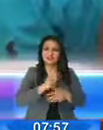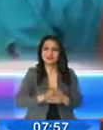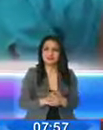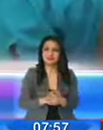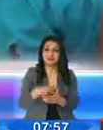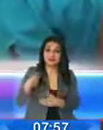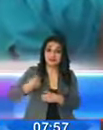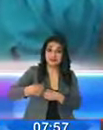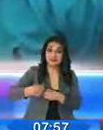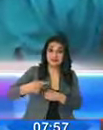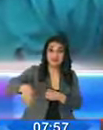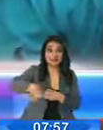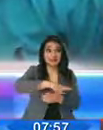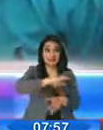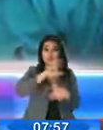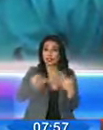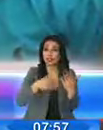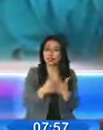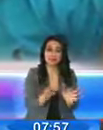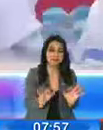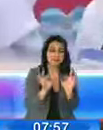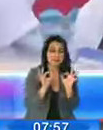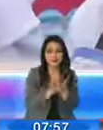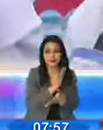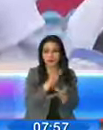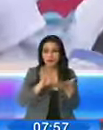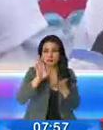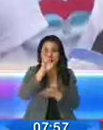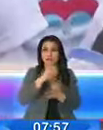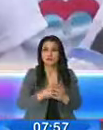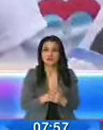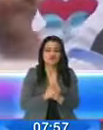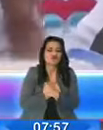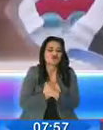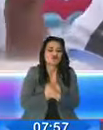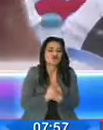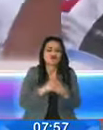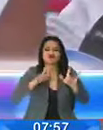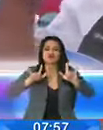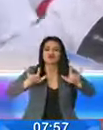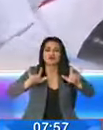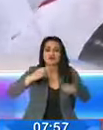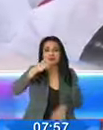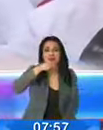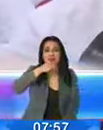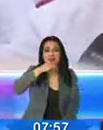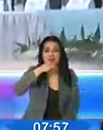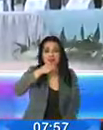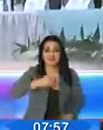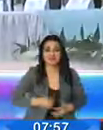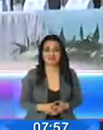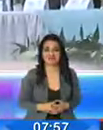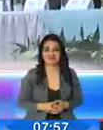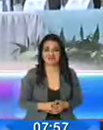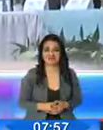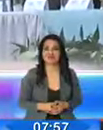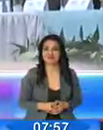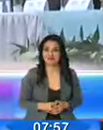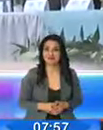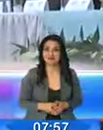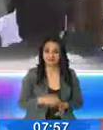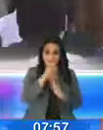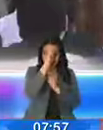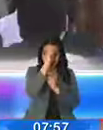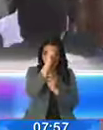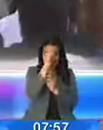las unidades, todas están excelentes. Yo amo a Manta, ¿por qué? ¡Yo amo a Manta! La sesión solemne se